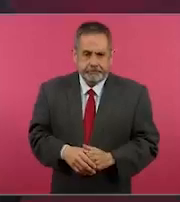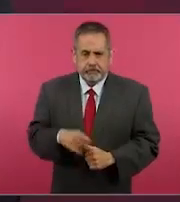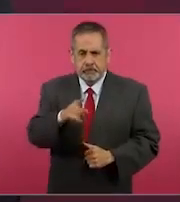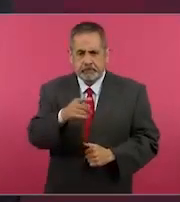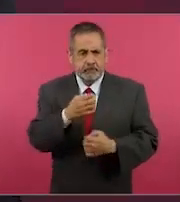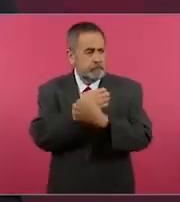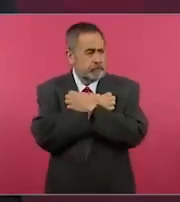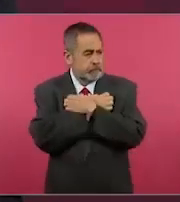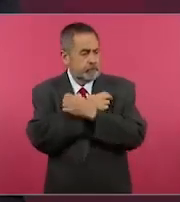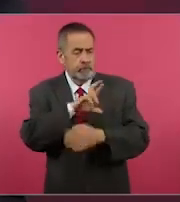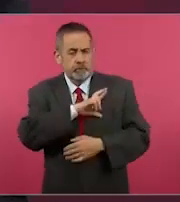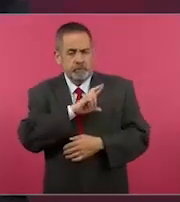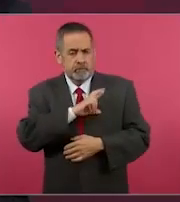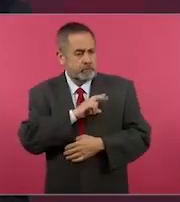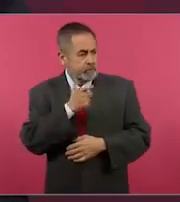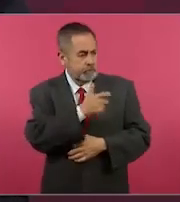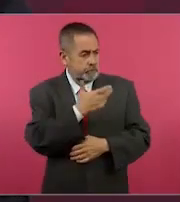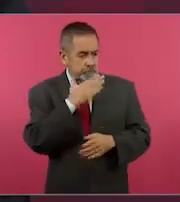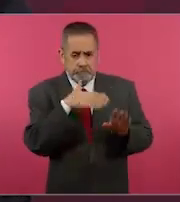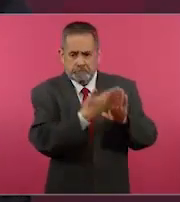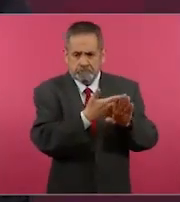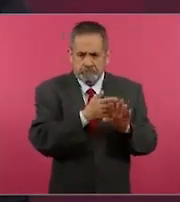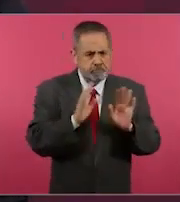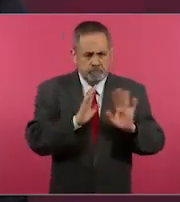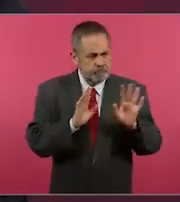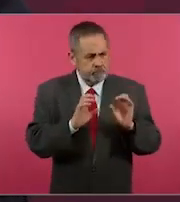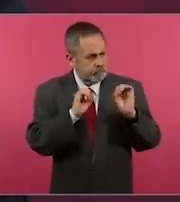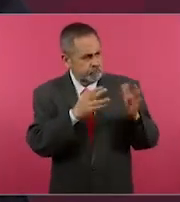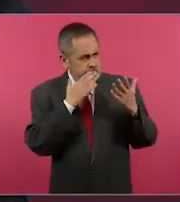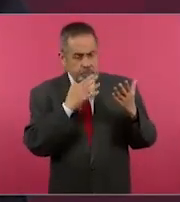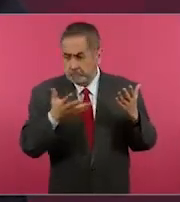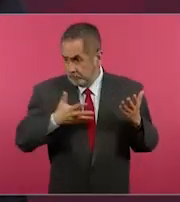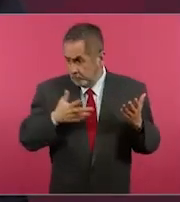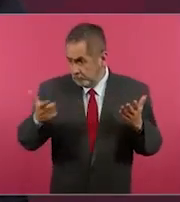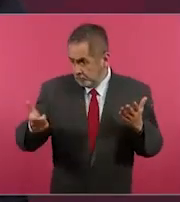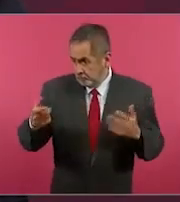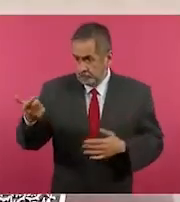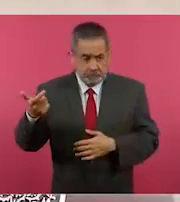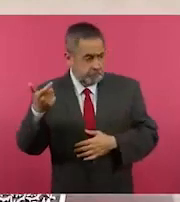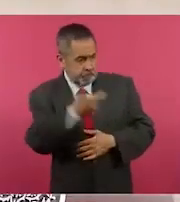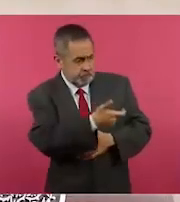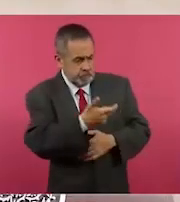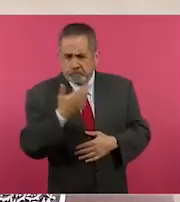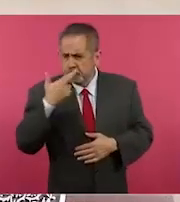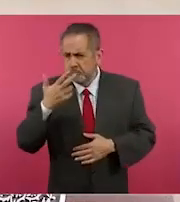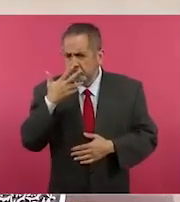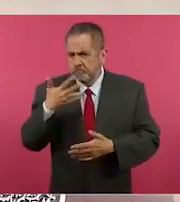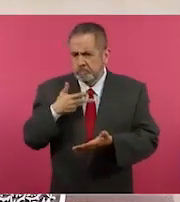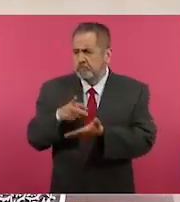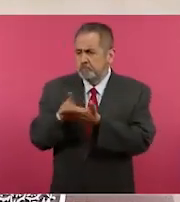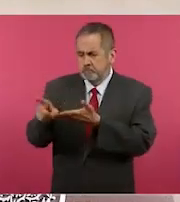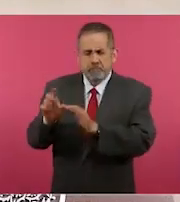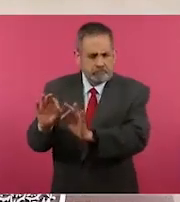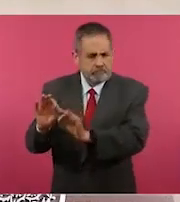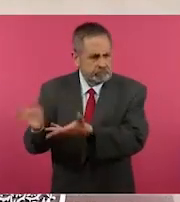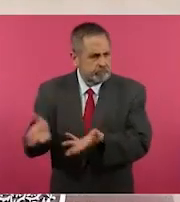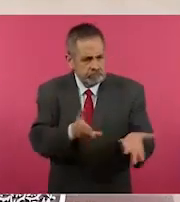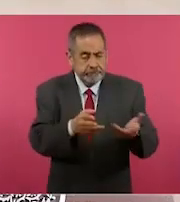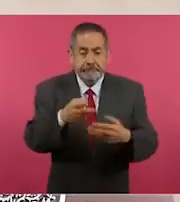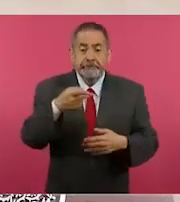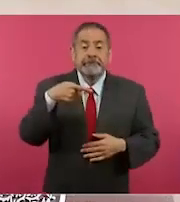de la educación privada, el que tiene para pagar colegiatura lo puede hacer, este es su derecho, pero el Estado está